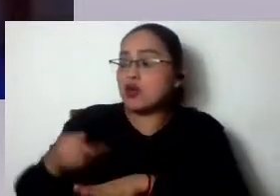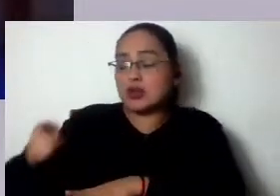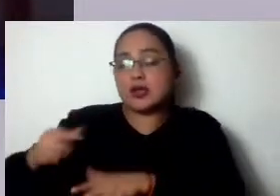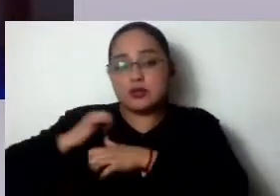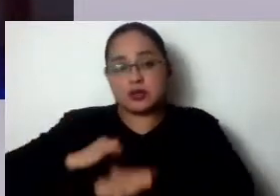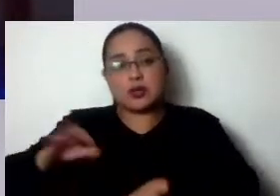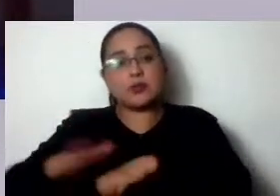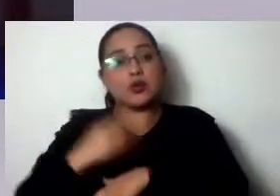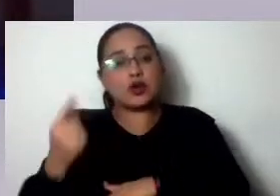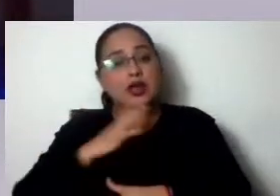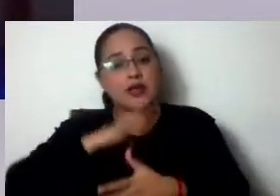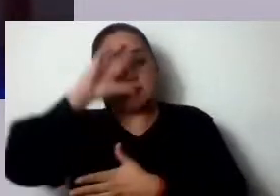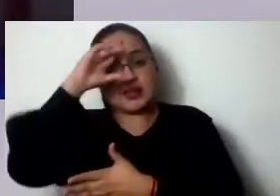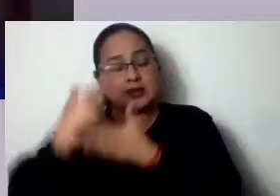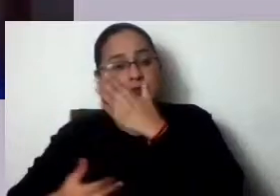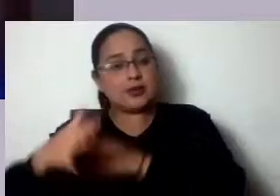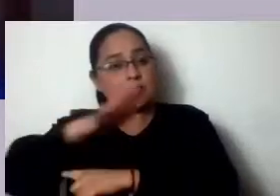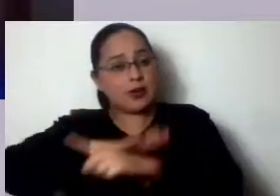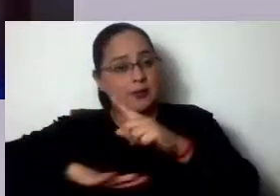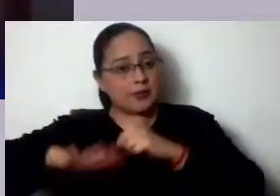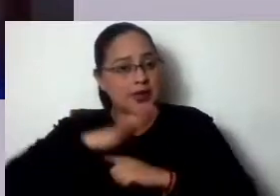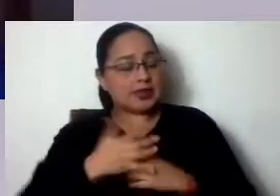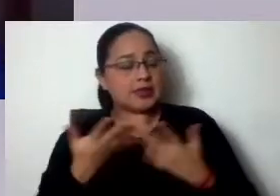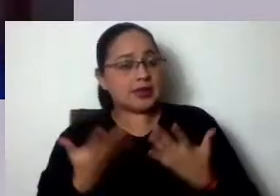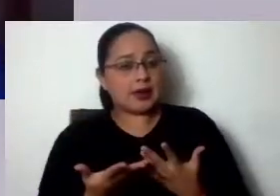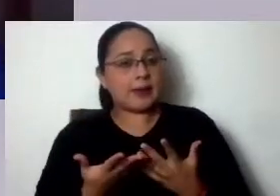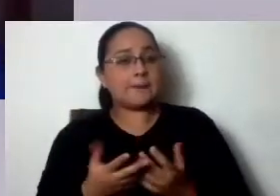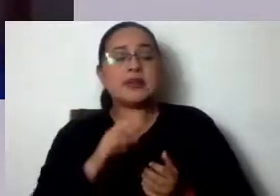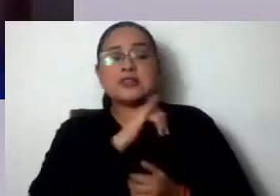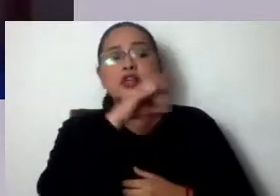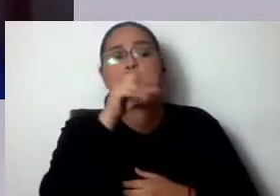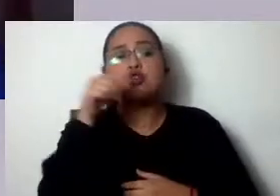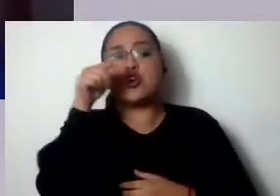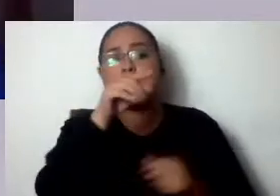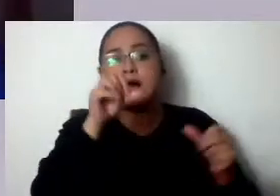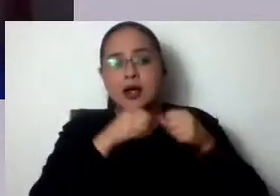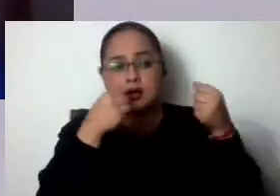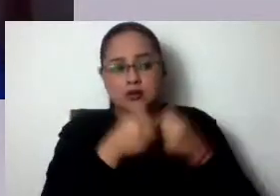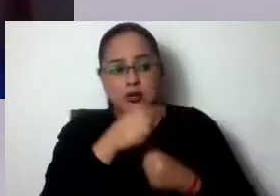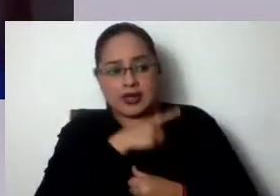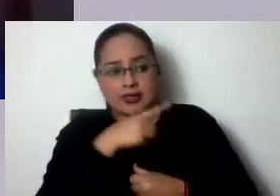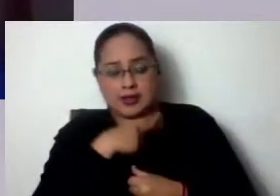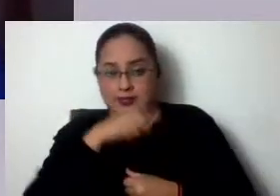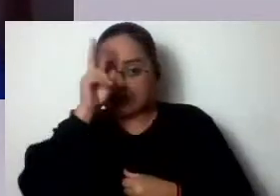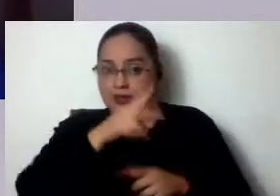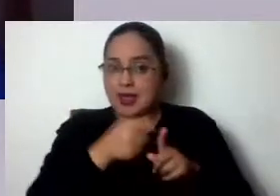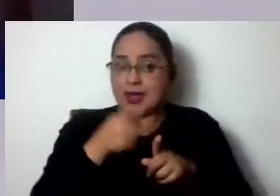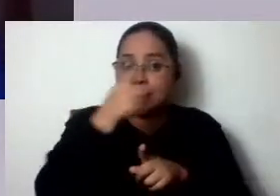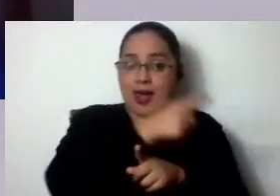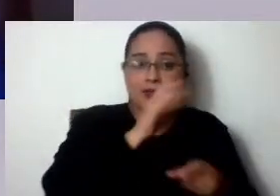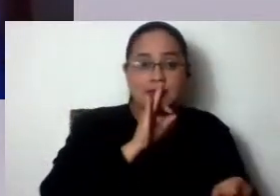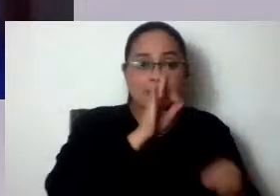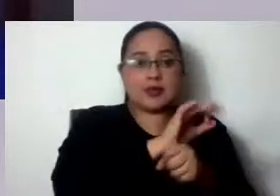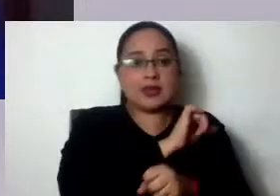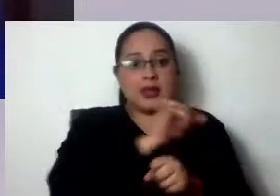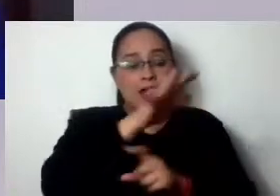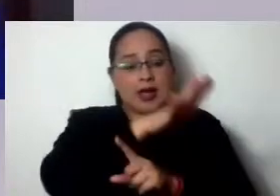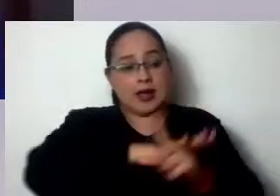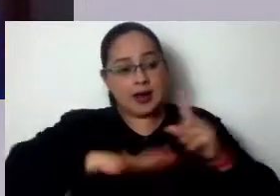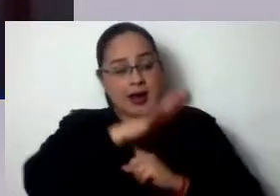si es o no necesario que la asociación haya realizado actos de defensa en derecho en forma